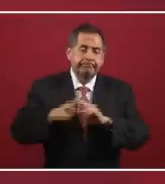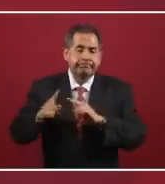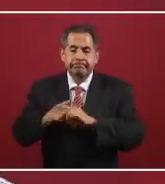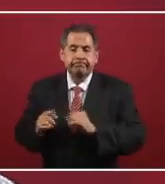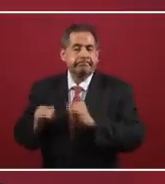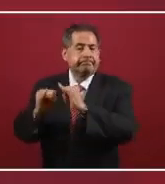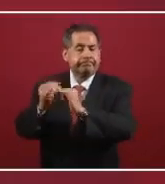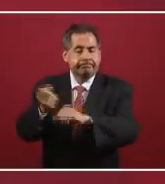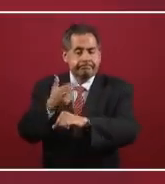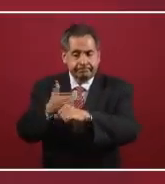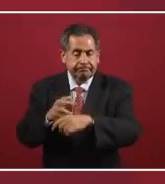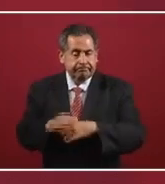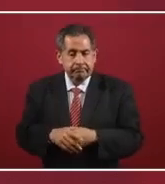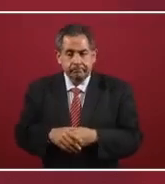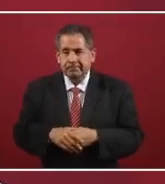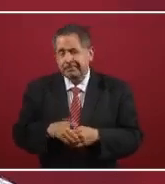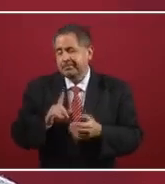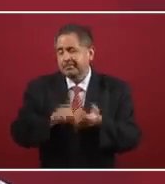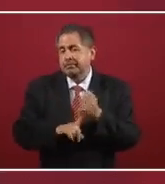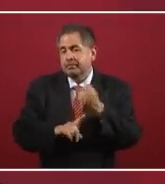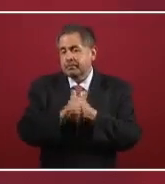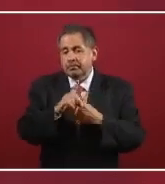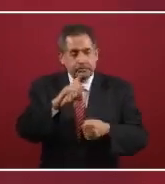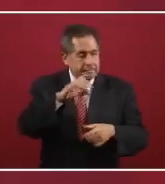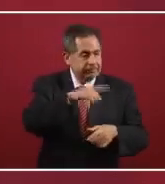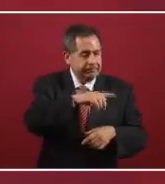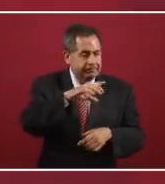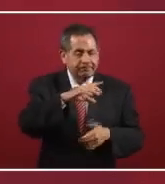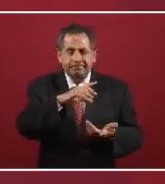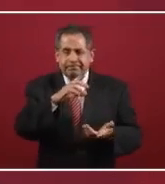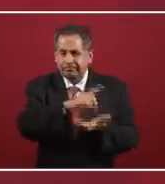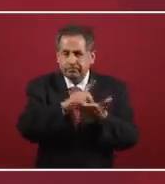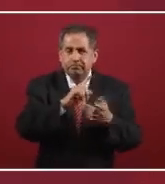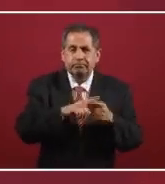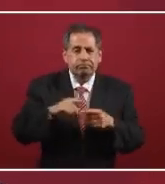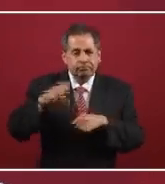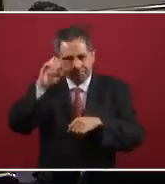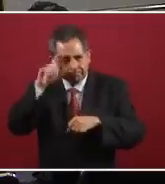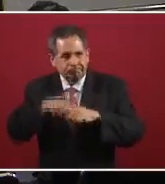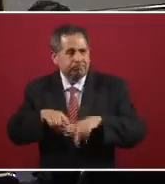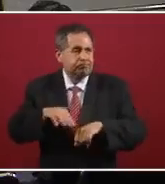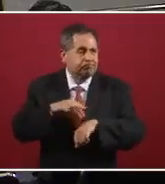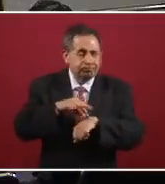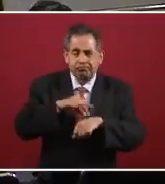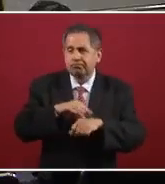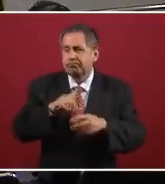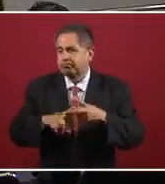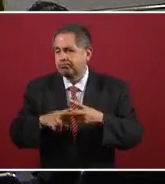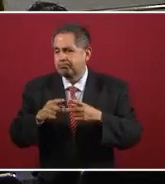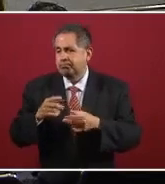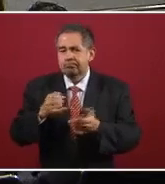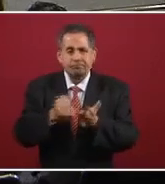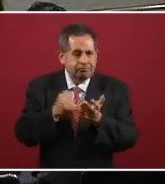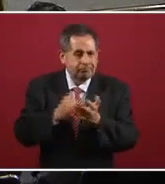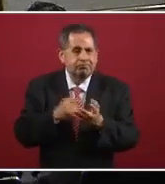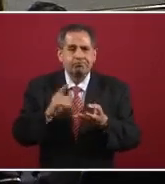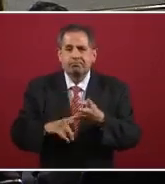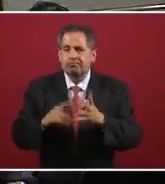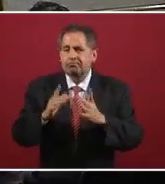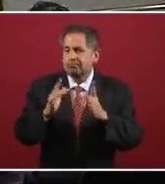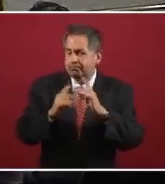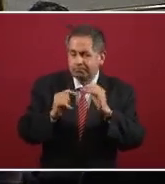En el problema de las sustancias confluye la cultura, las drogas, la medicina, la hacienda pública, los medios de